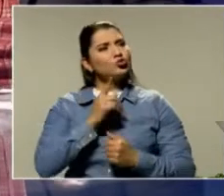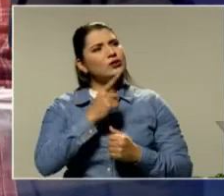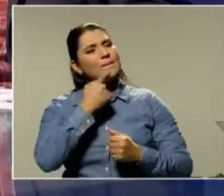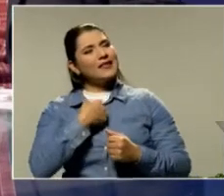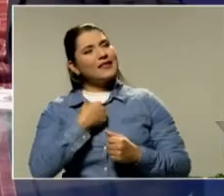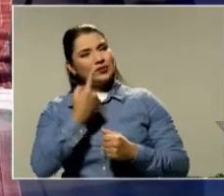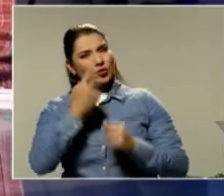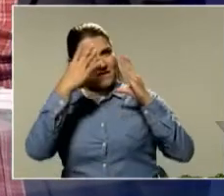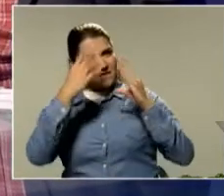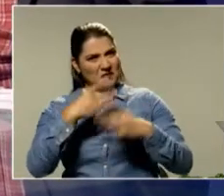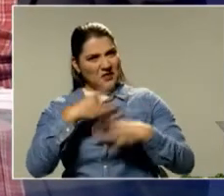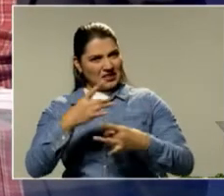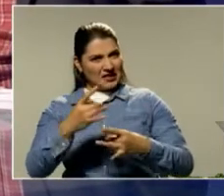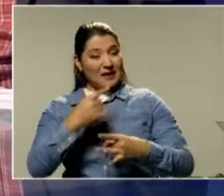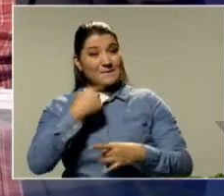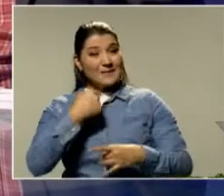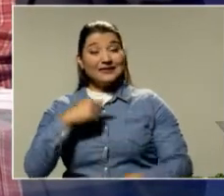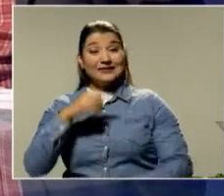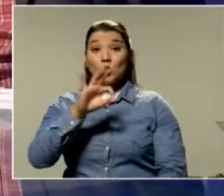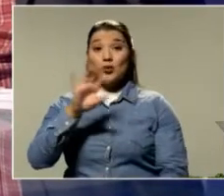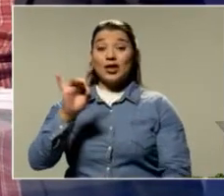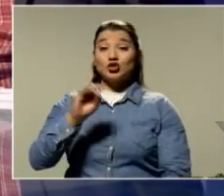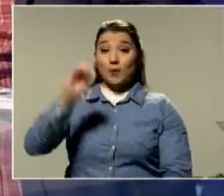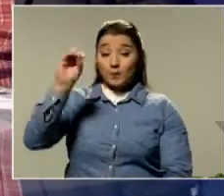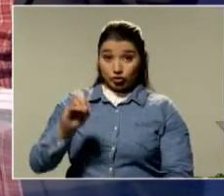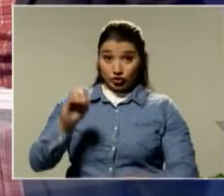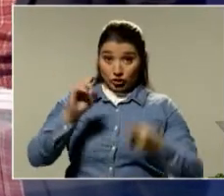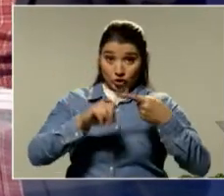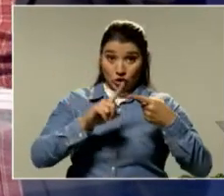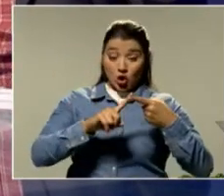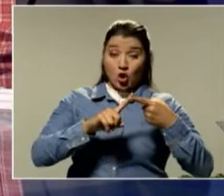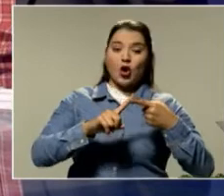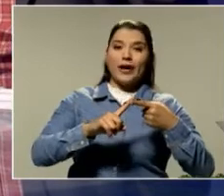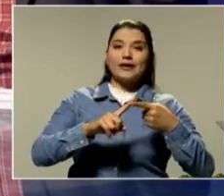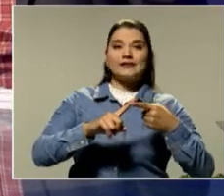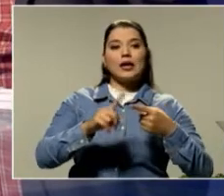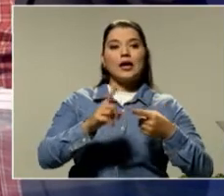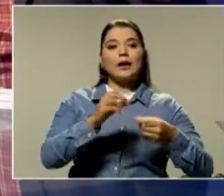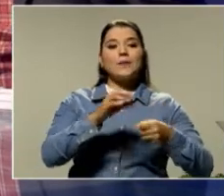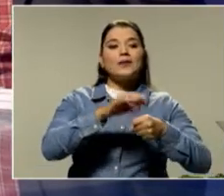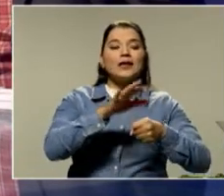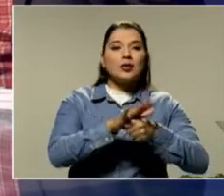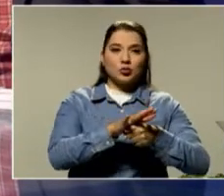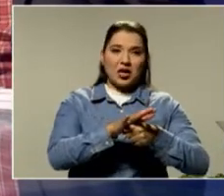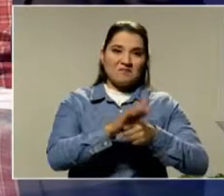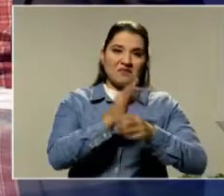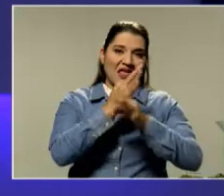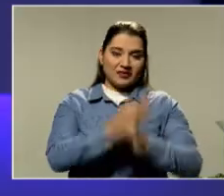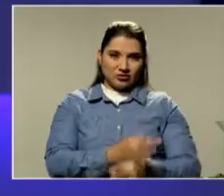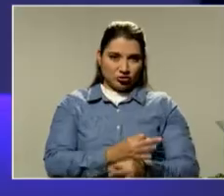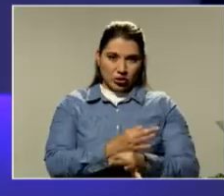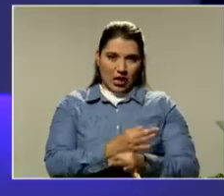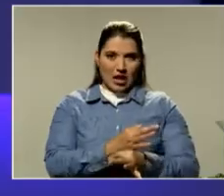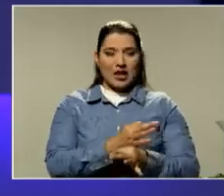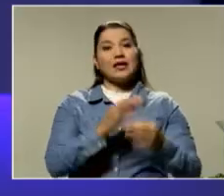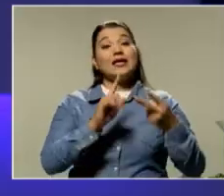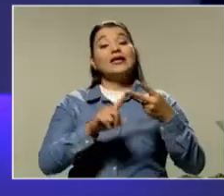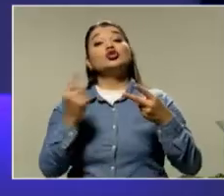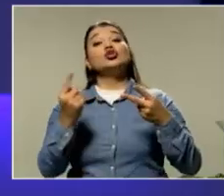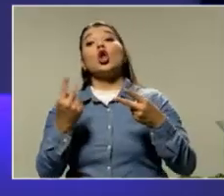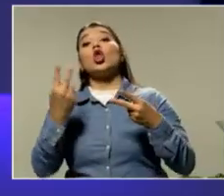interesante. 98% a 2%, 98% agricultura tradicional y solo